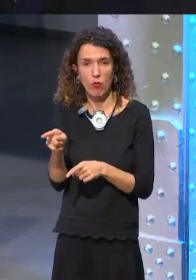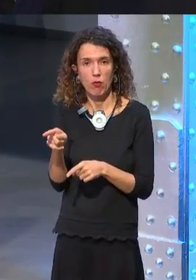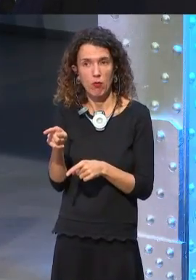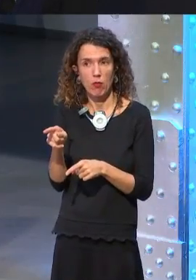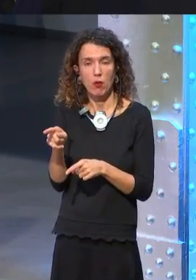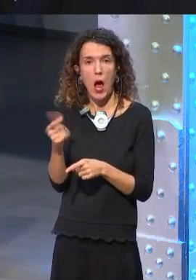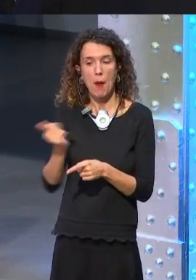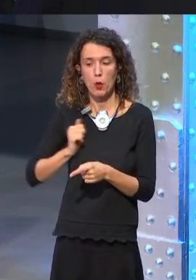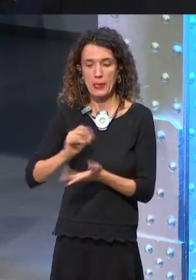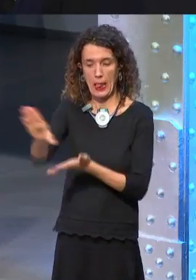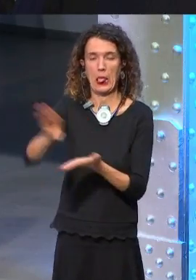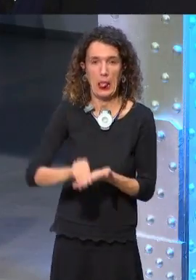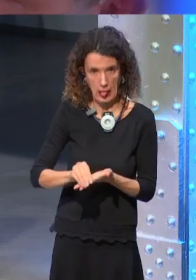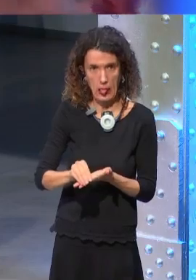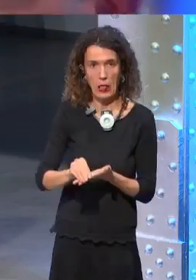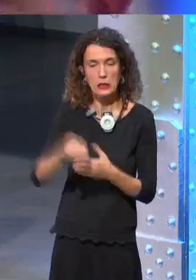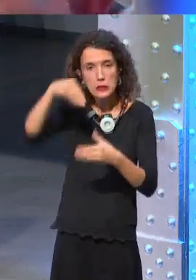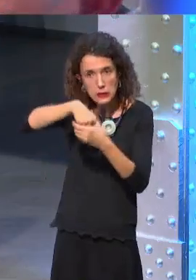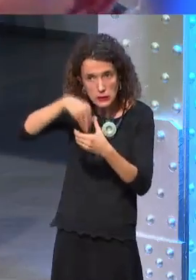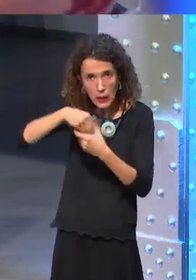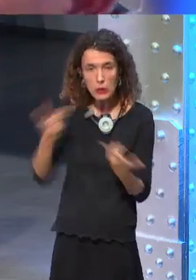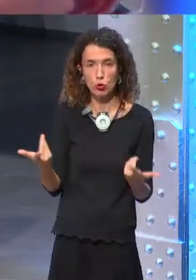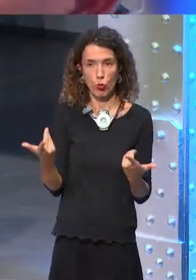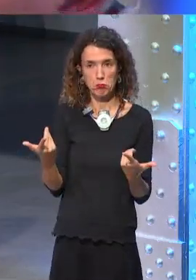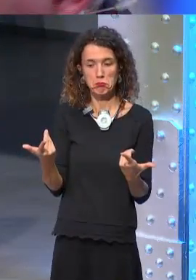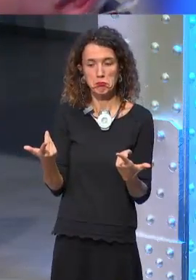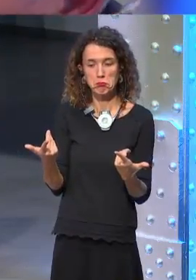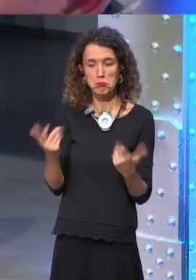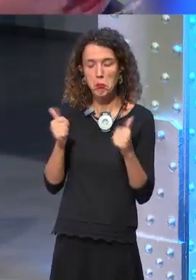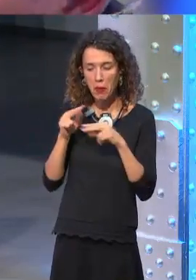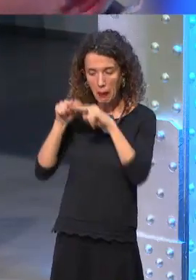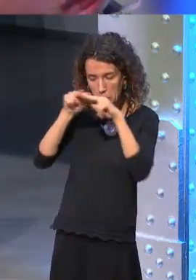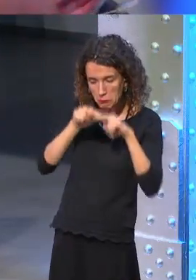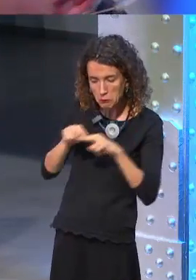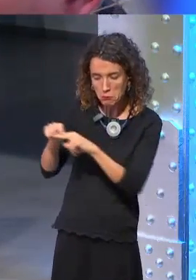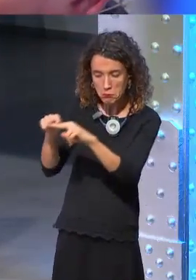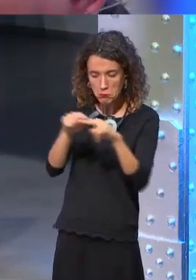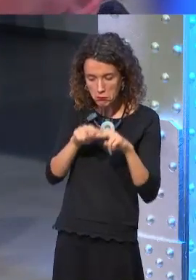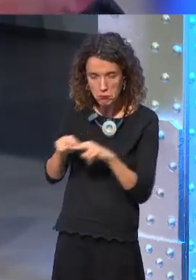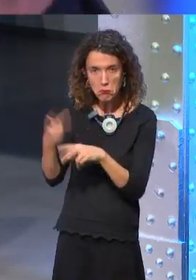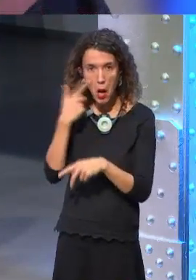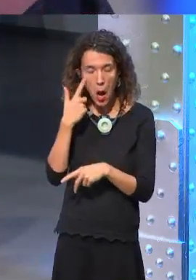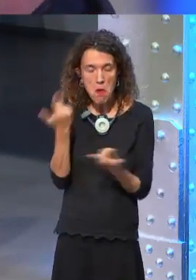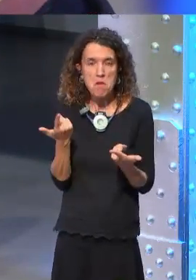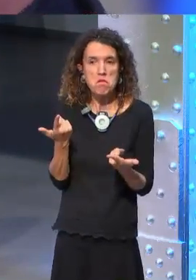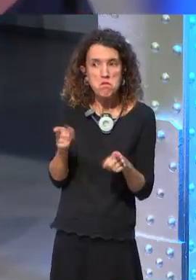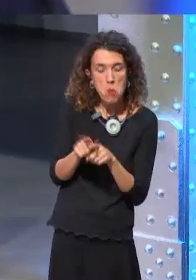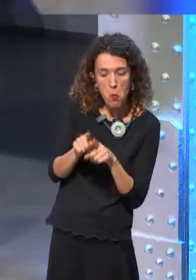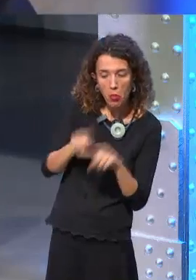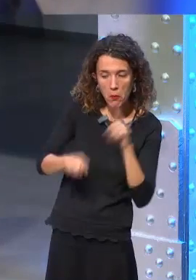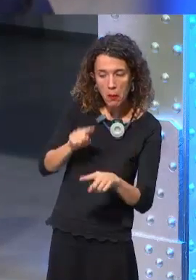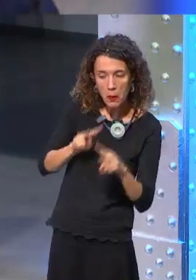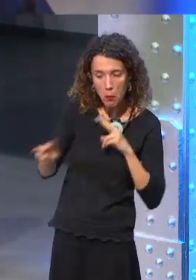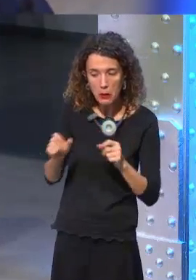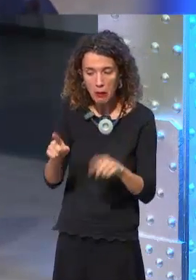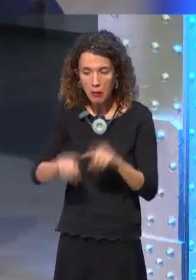la recuperas, la recibes y empiezas a reaccionar al respecto. Esto es algo